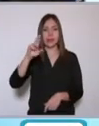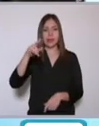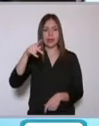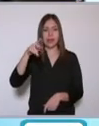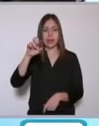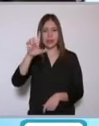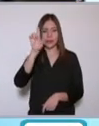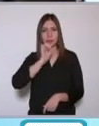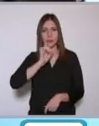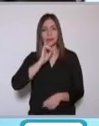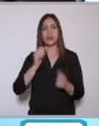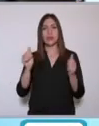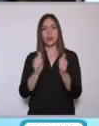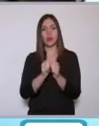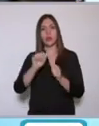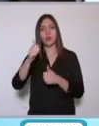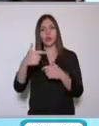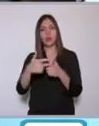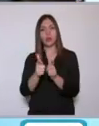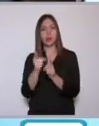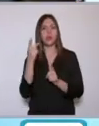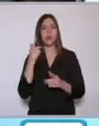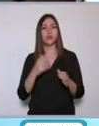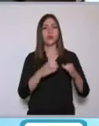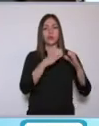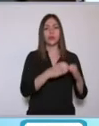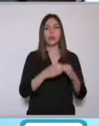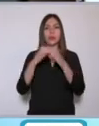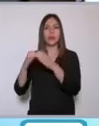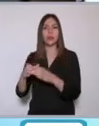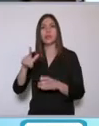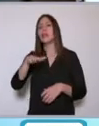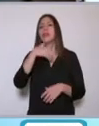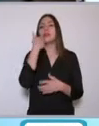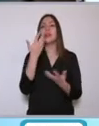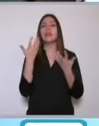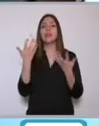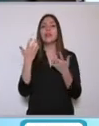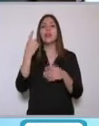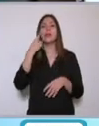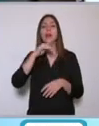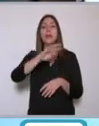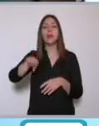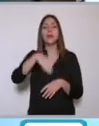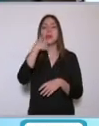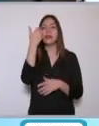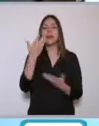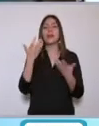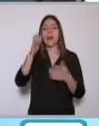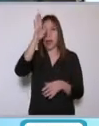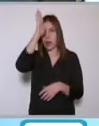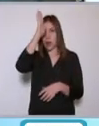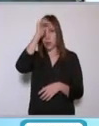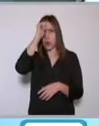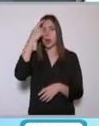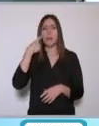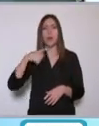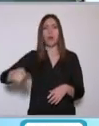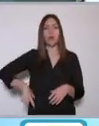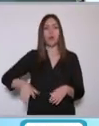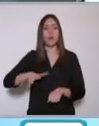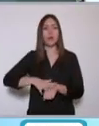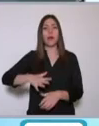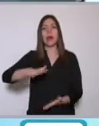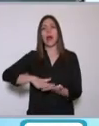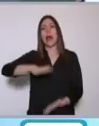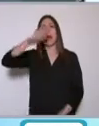los liberales y con los verdes, los cuales ha estado tratando de buscar que haya un acuerdo para tener un gobierno de mayoría, lo